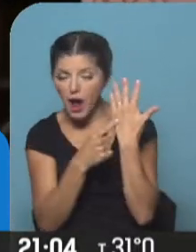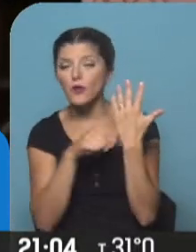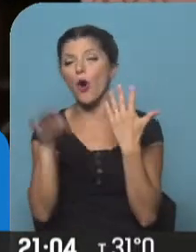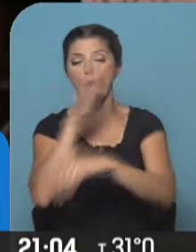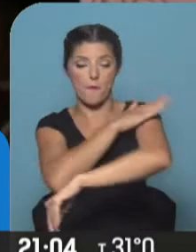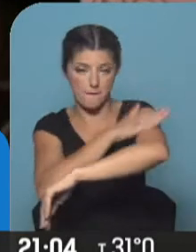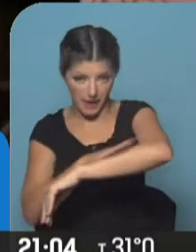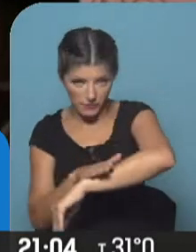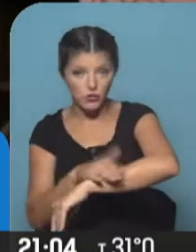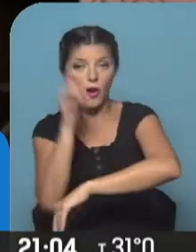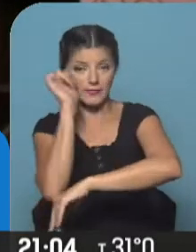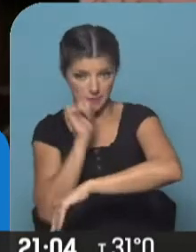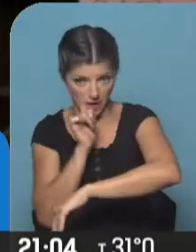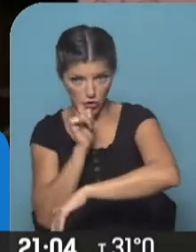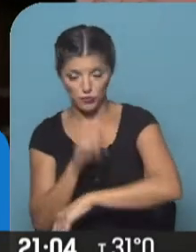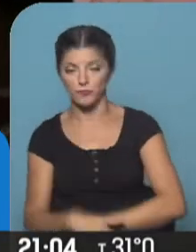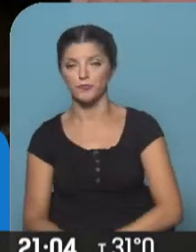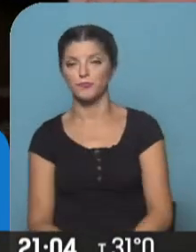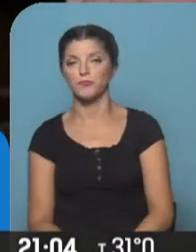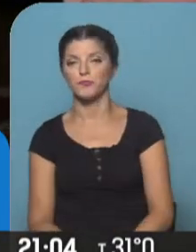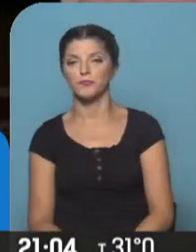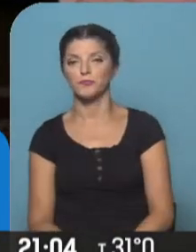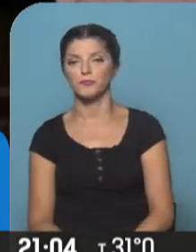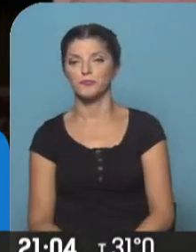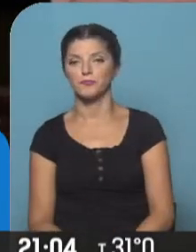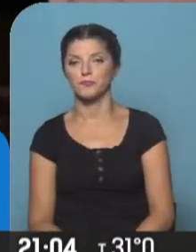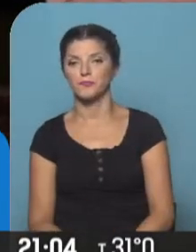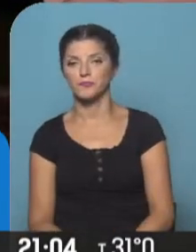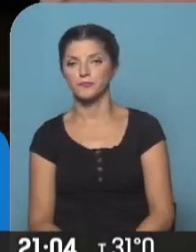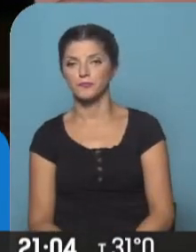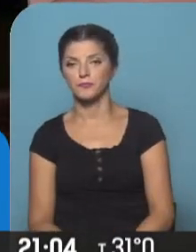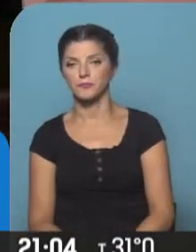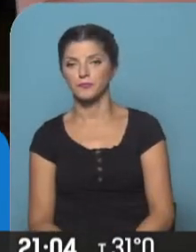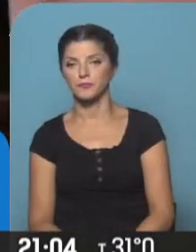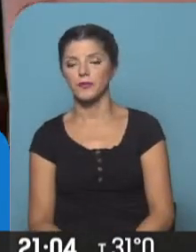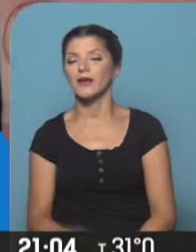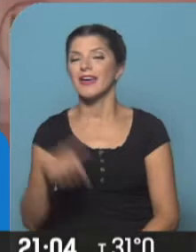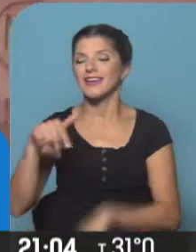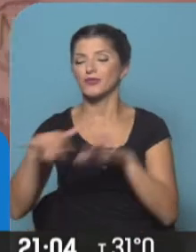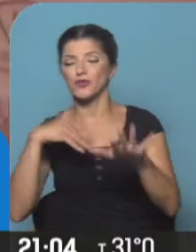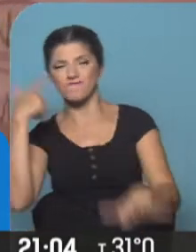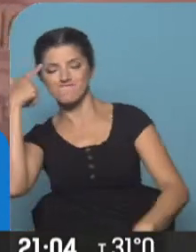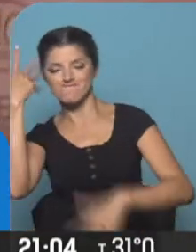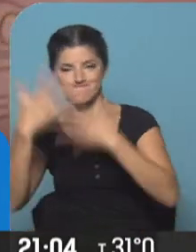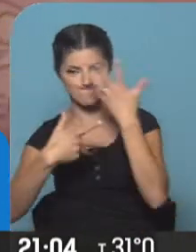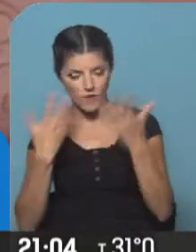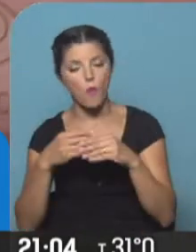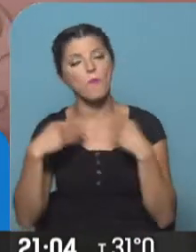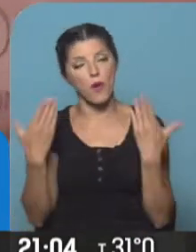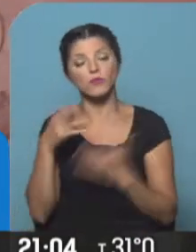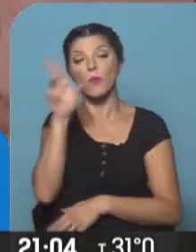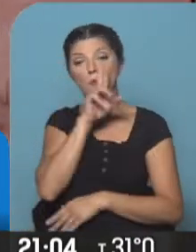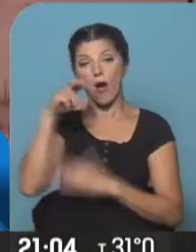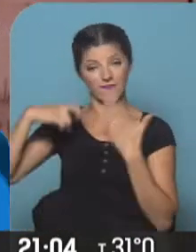respectiva respectivamente el trágico episodio es al menos muy confuso es por eso que la fiscal